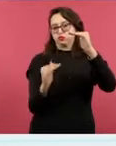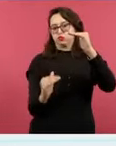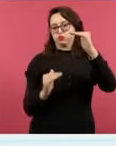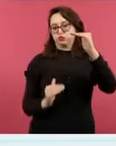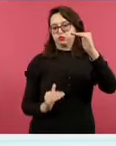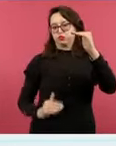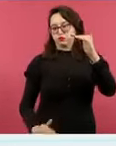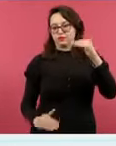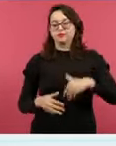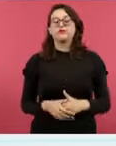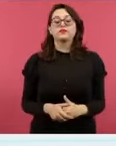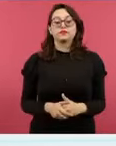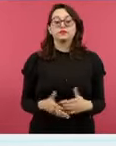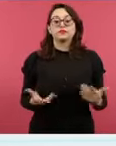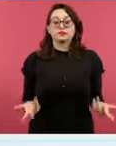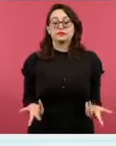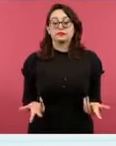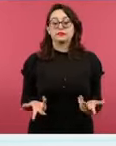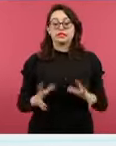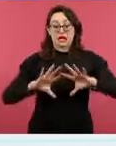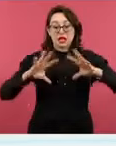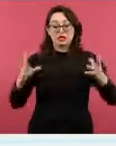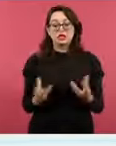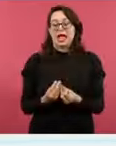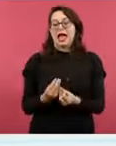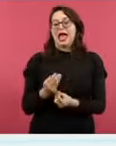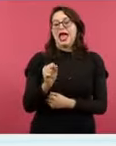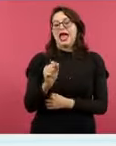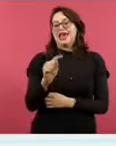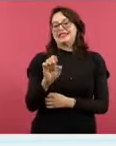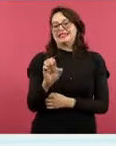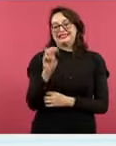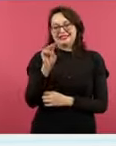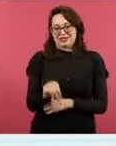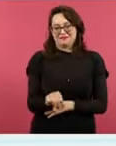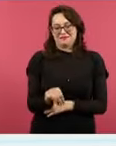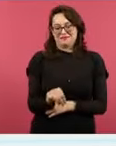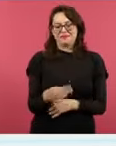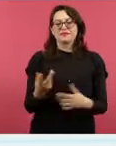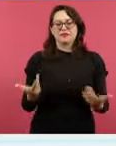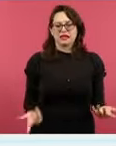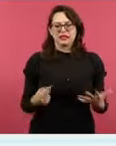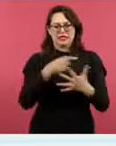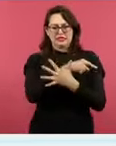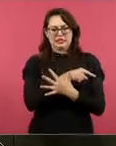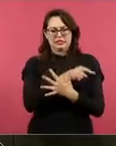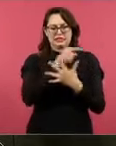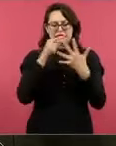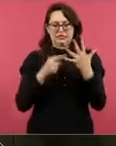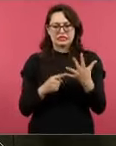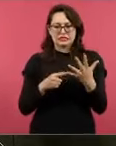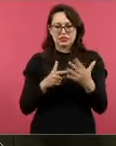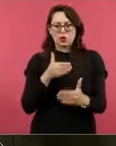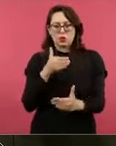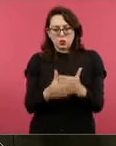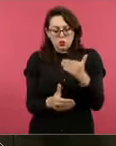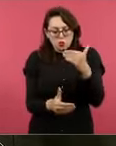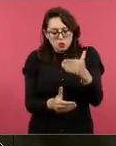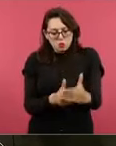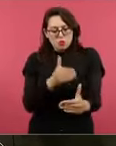el enfoque llamado STEAM. Esos 5 momentos, mamás y papás, que vamos a encontrar en el desarrollo de